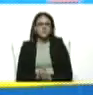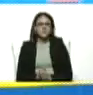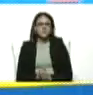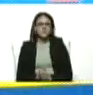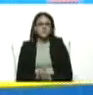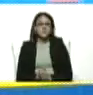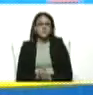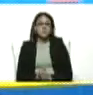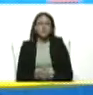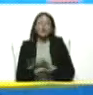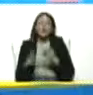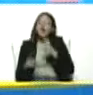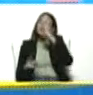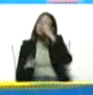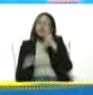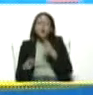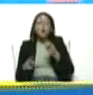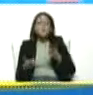Y con el favor de Dios,